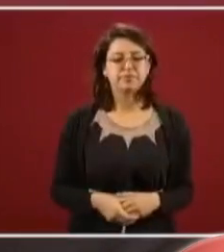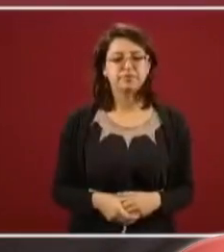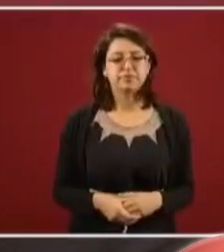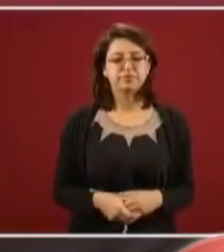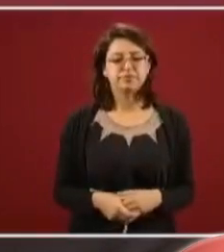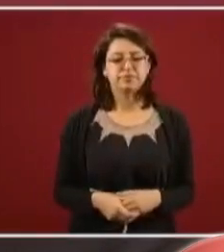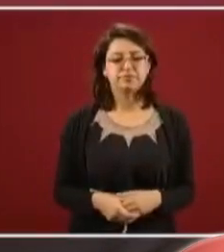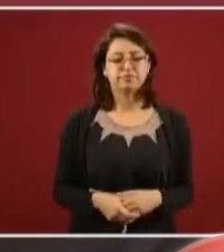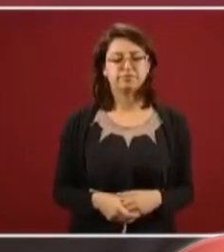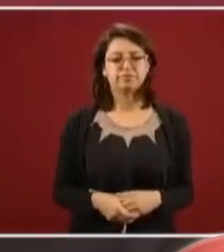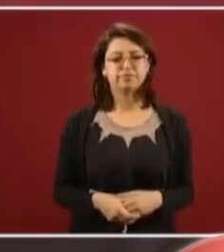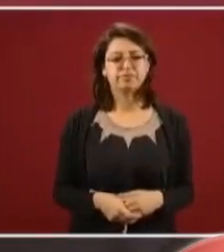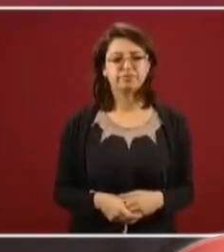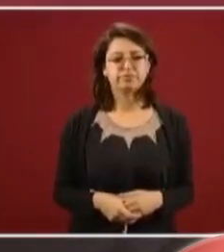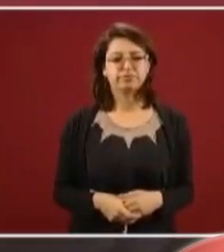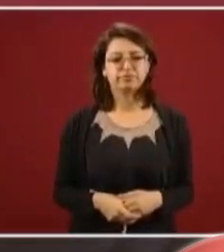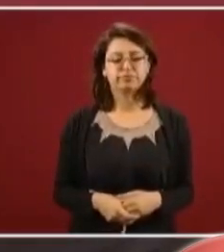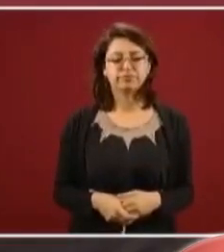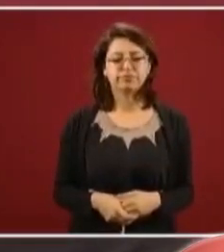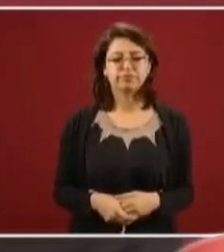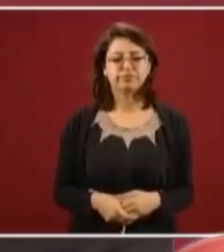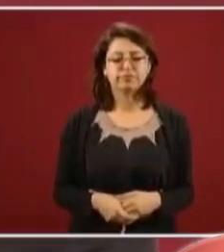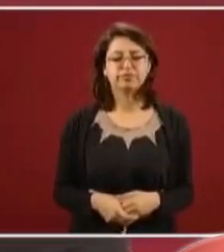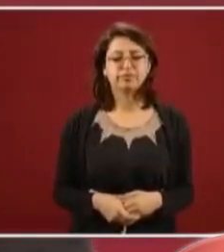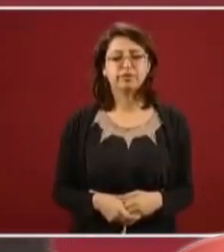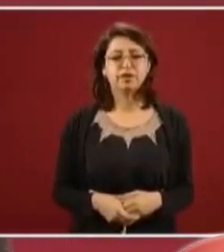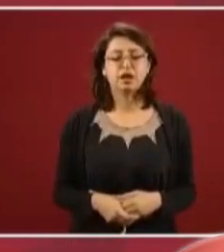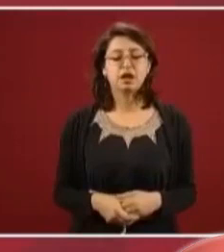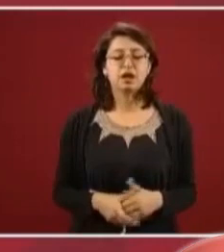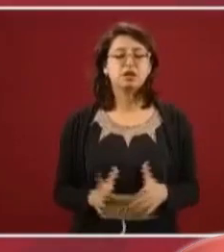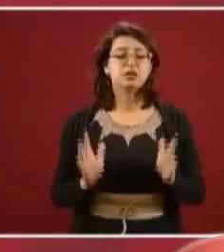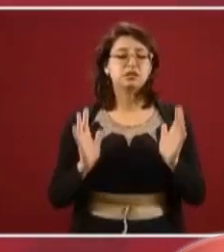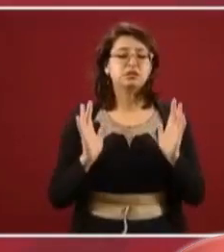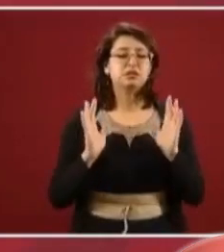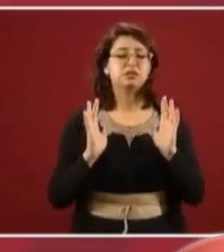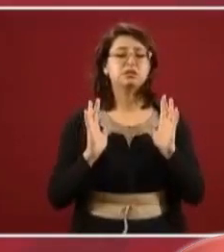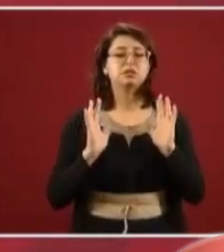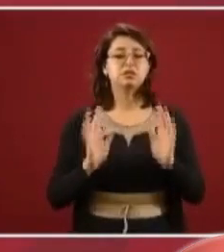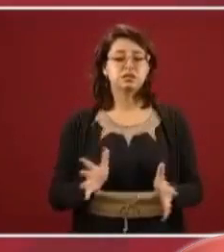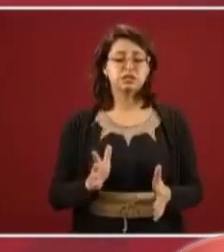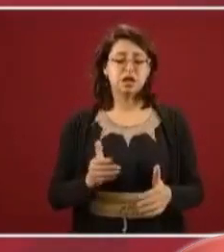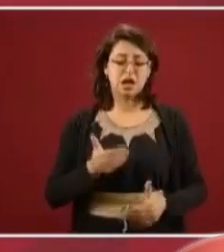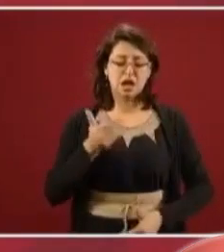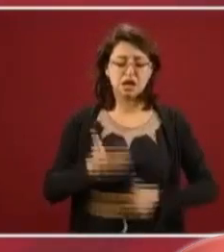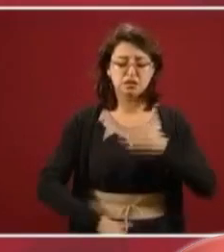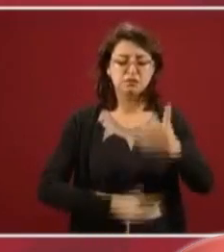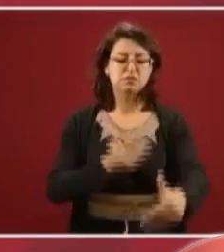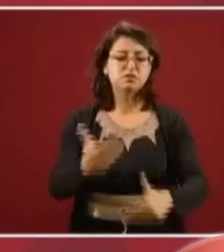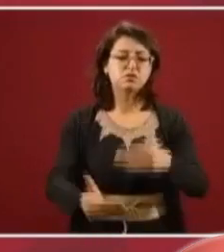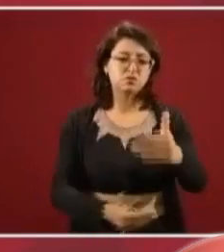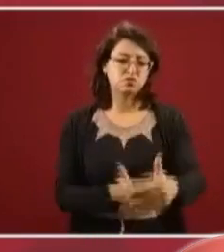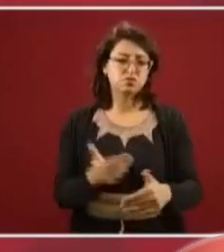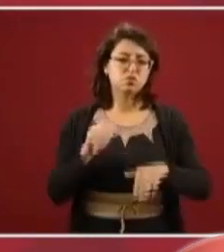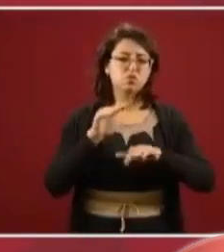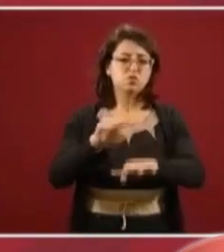en la nueva ley para el etiquetado de productos,